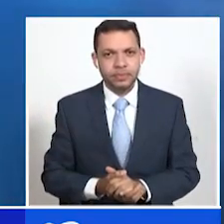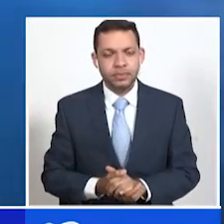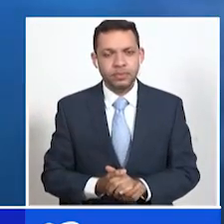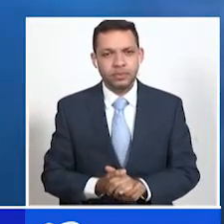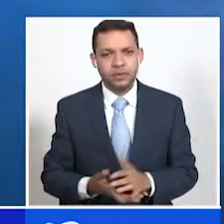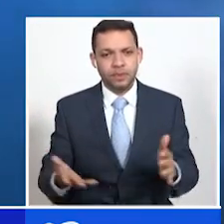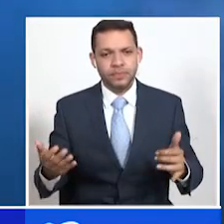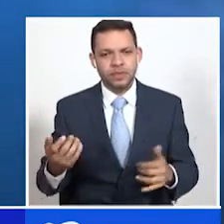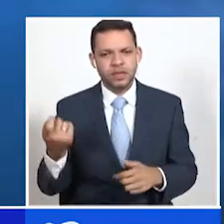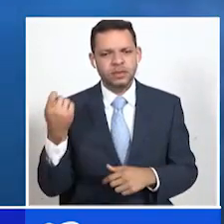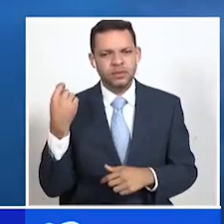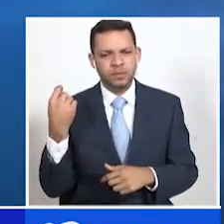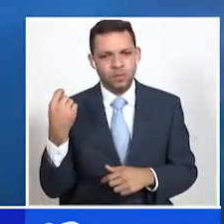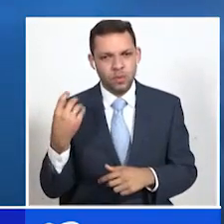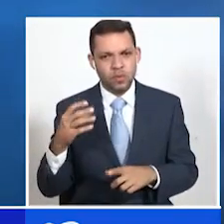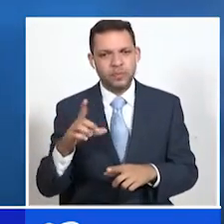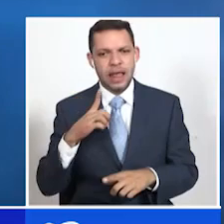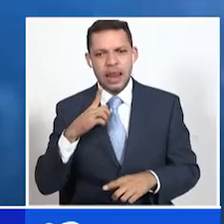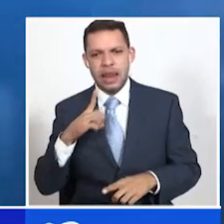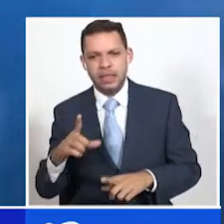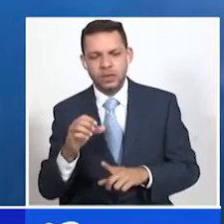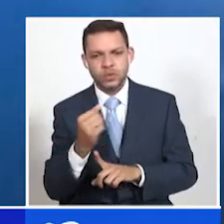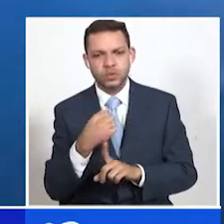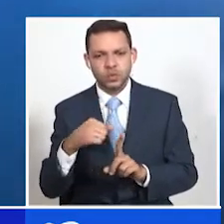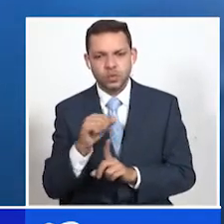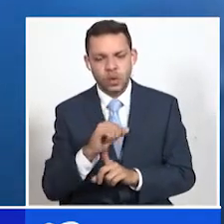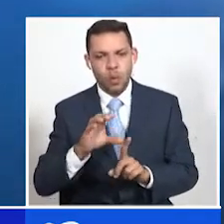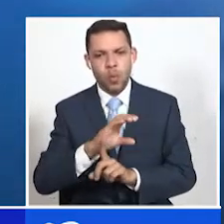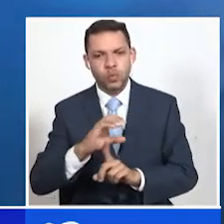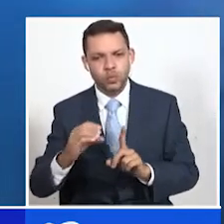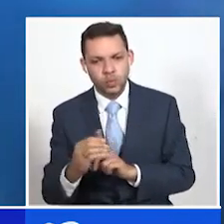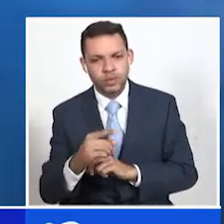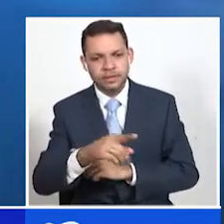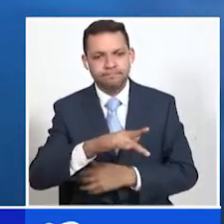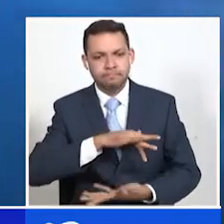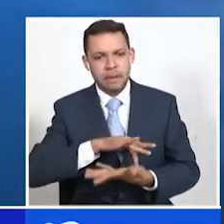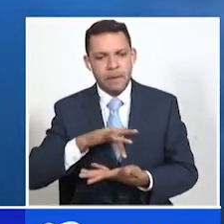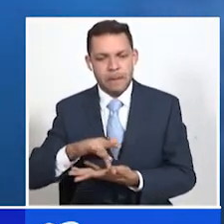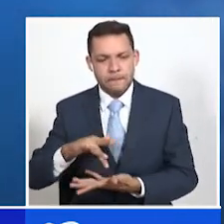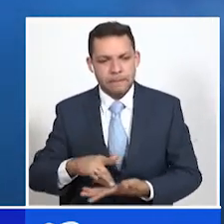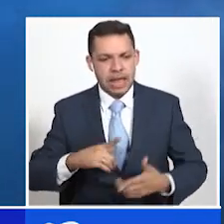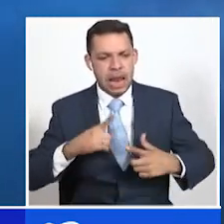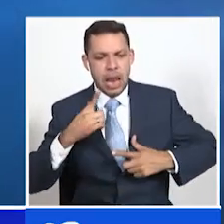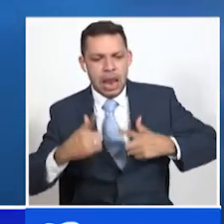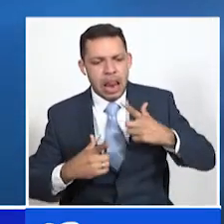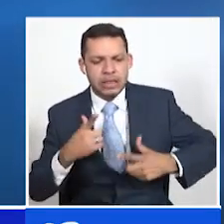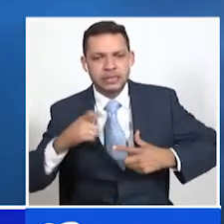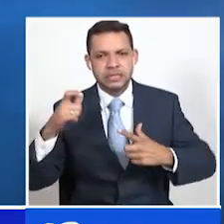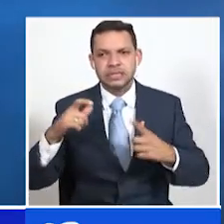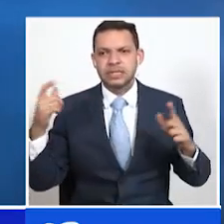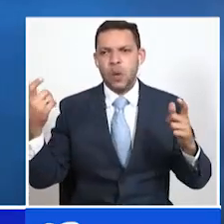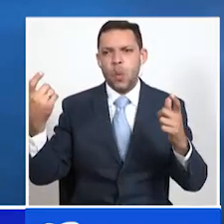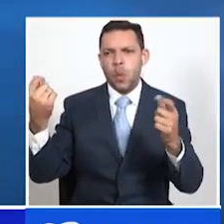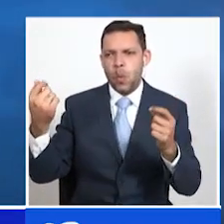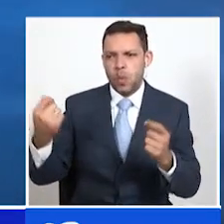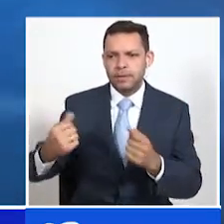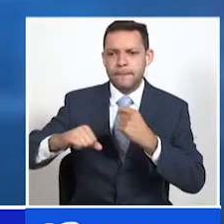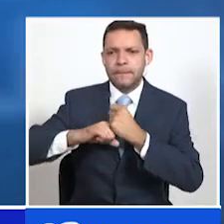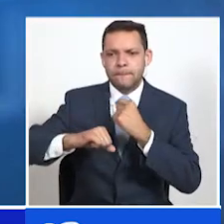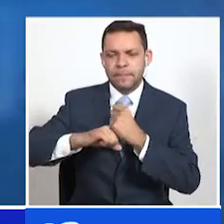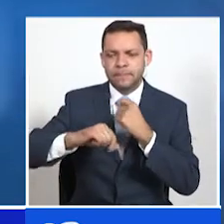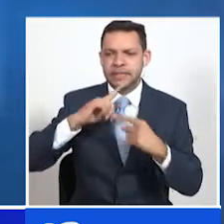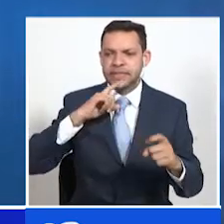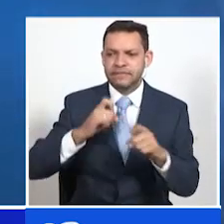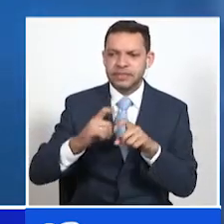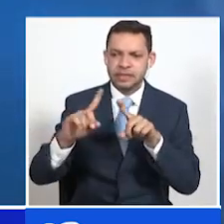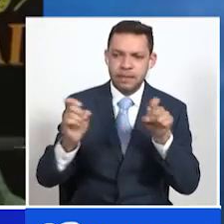En las últimas horas, varios gestores culturales del departamento del Quindío salieron a las calles para solicitar salvavidas en esta época difícil por